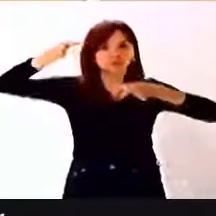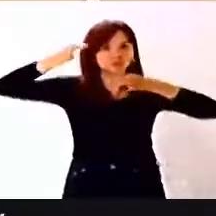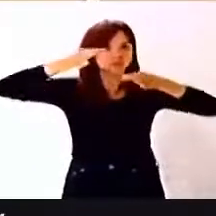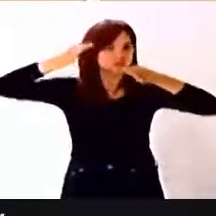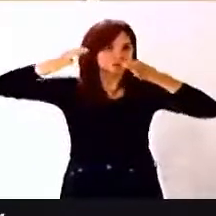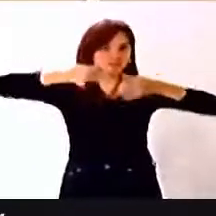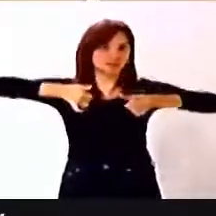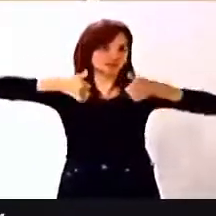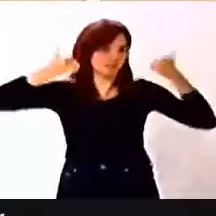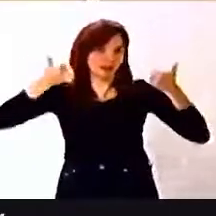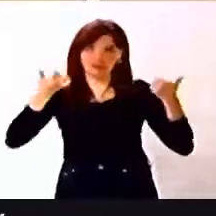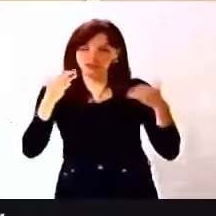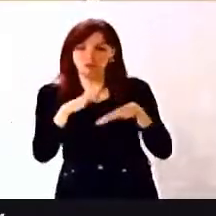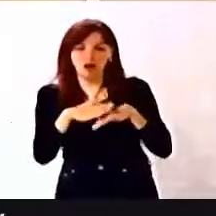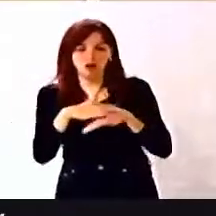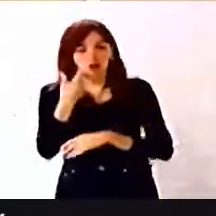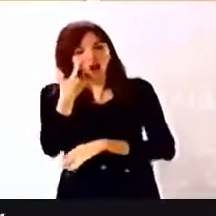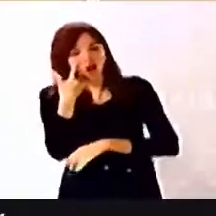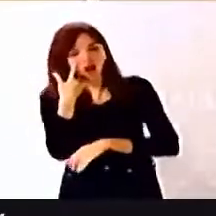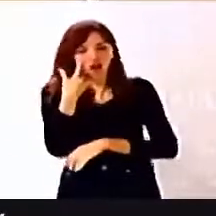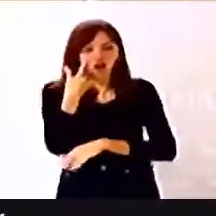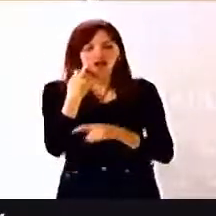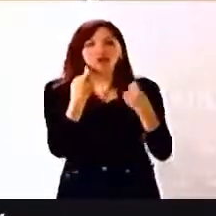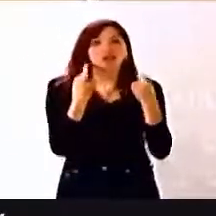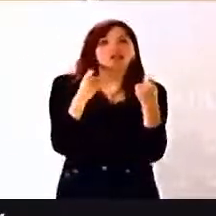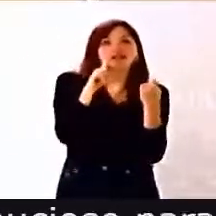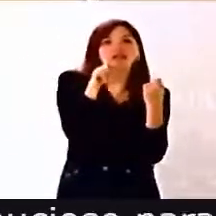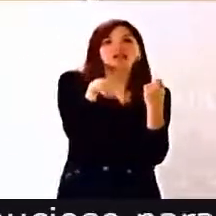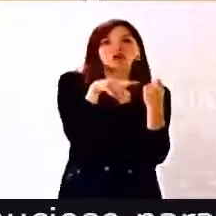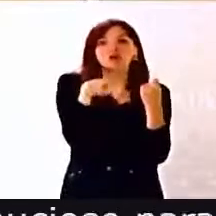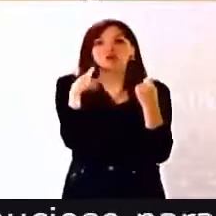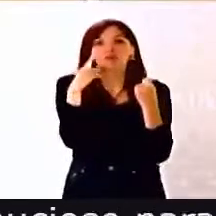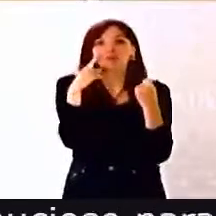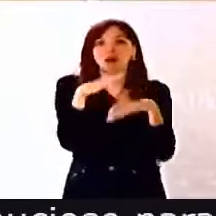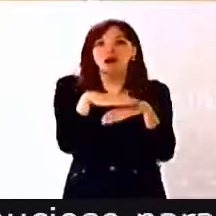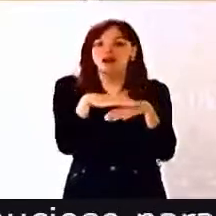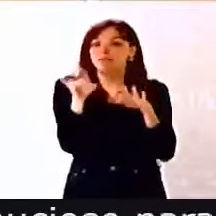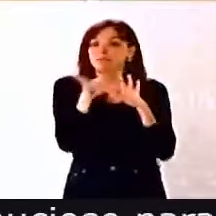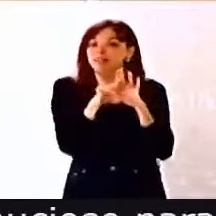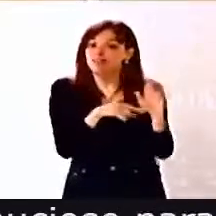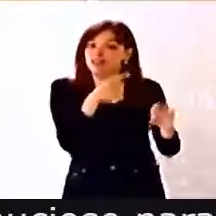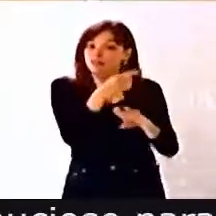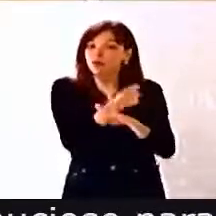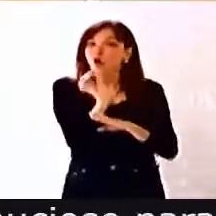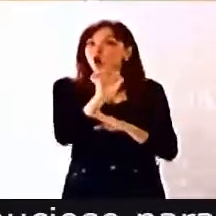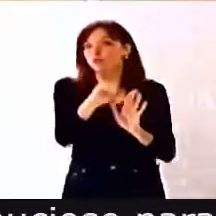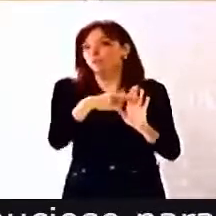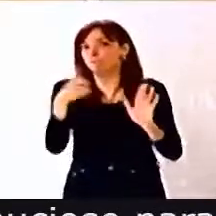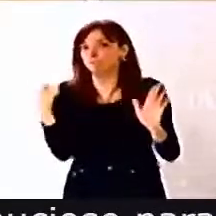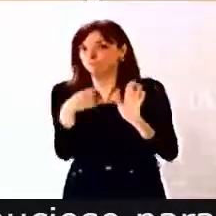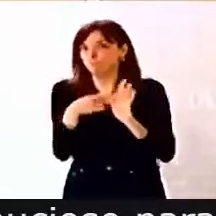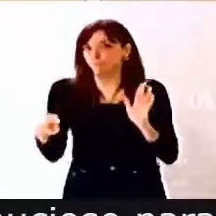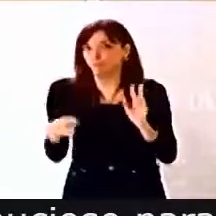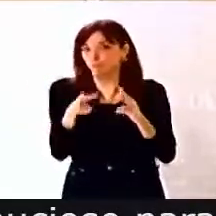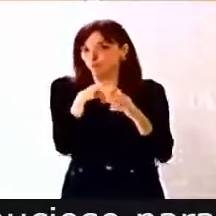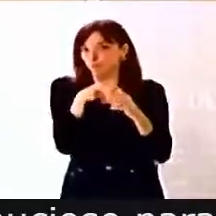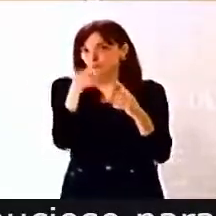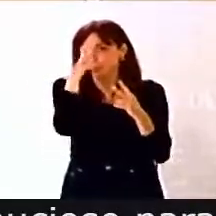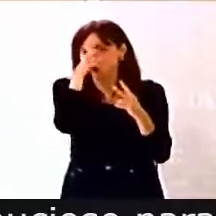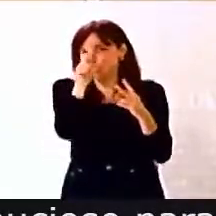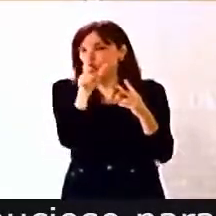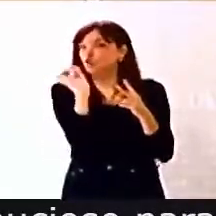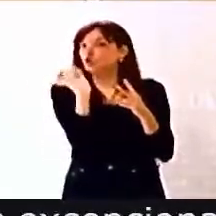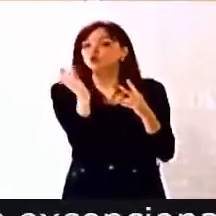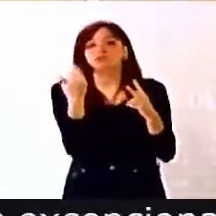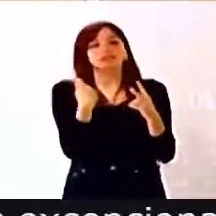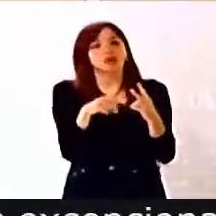minucioso para ver si es necesario seguir con algunas de las medidas excepcionales o pueden